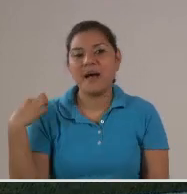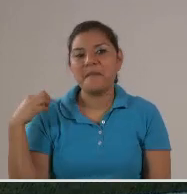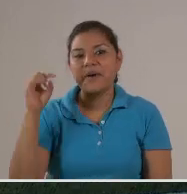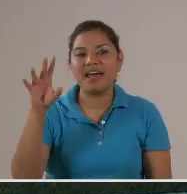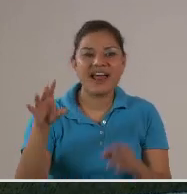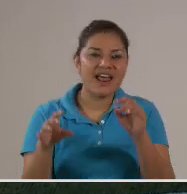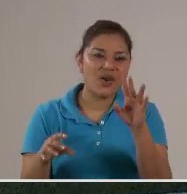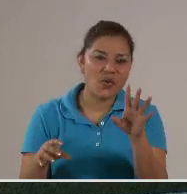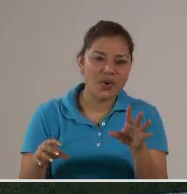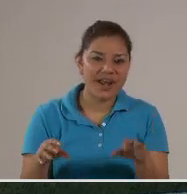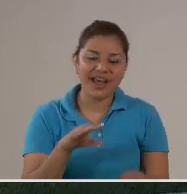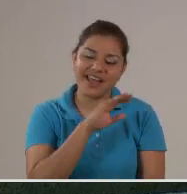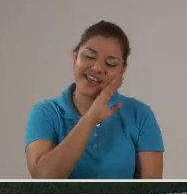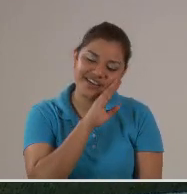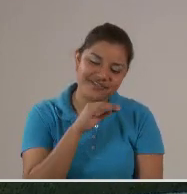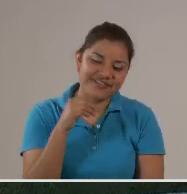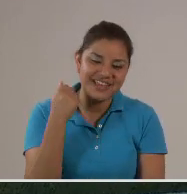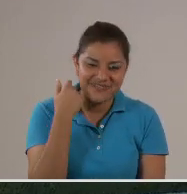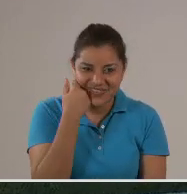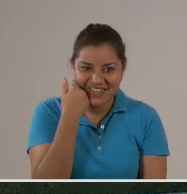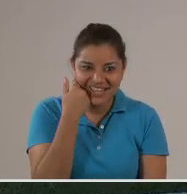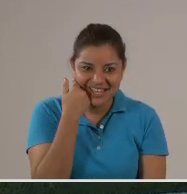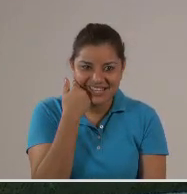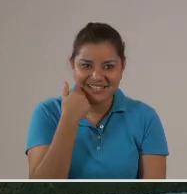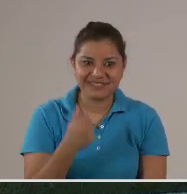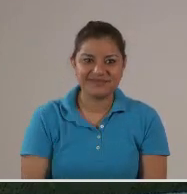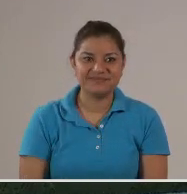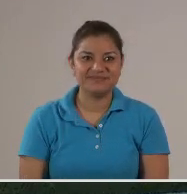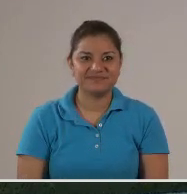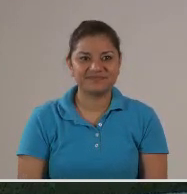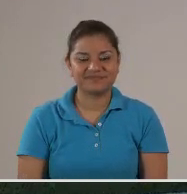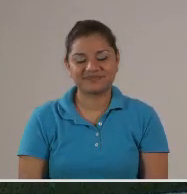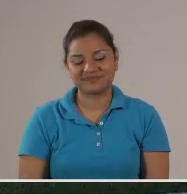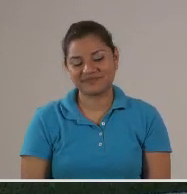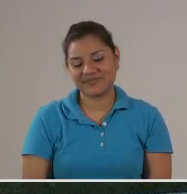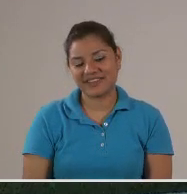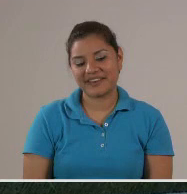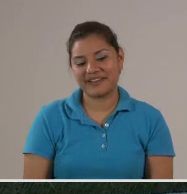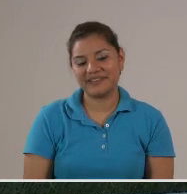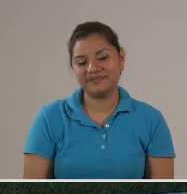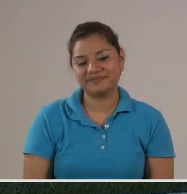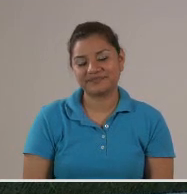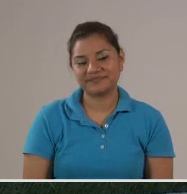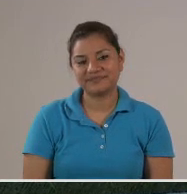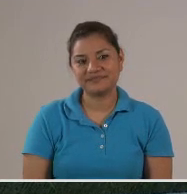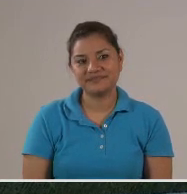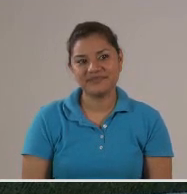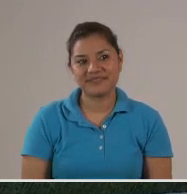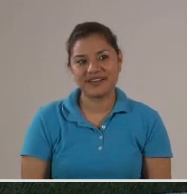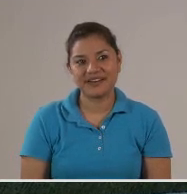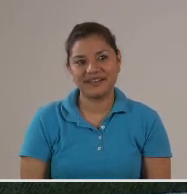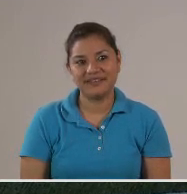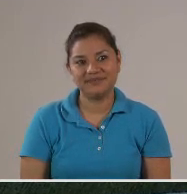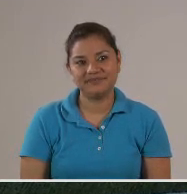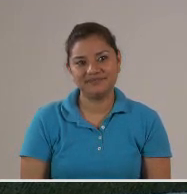paperas eh varicela viruela poliomelitis